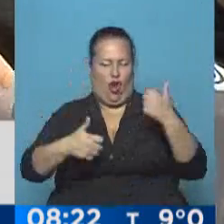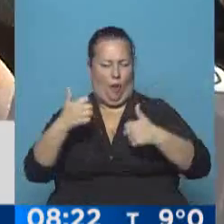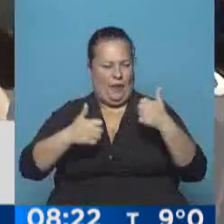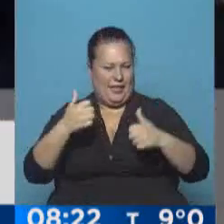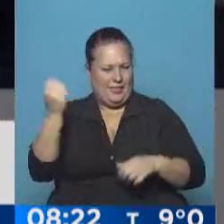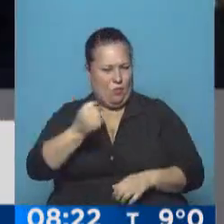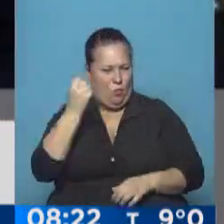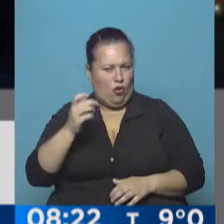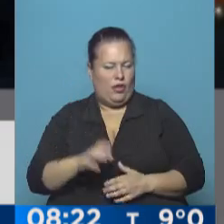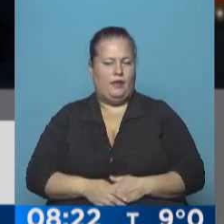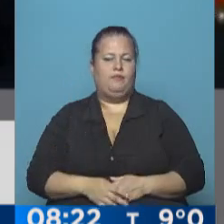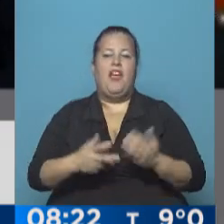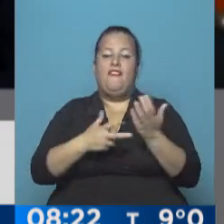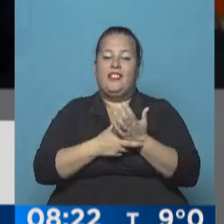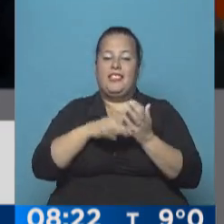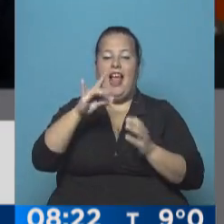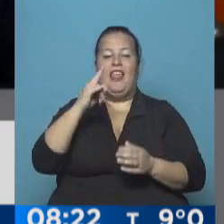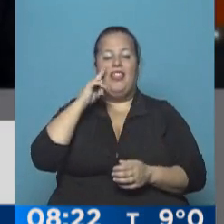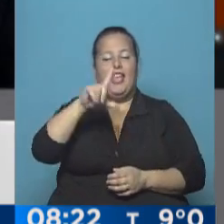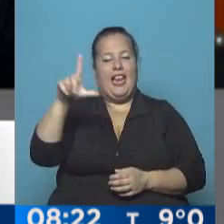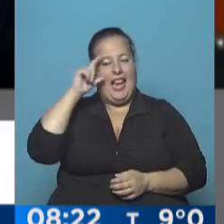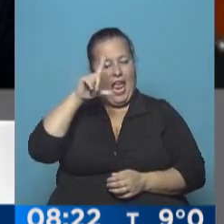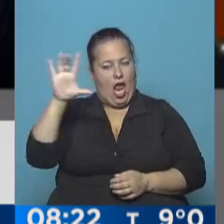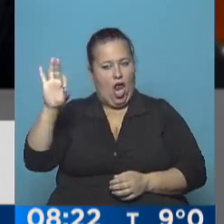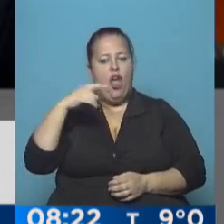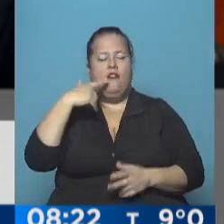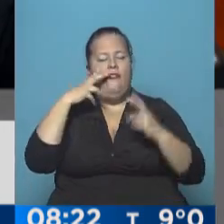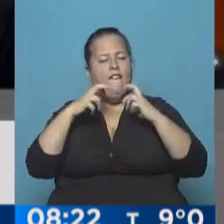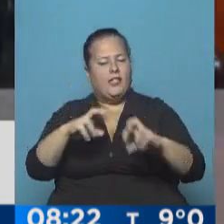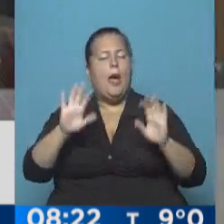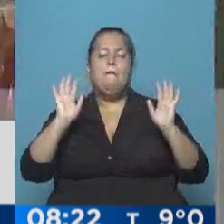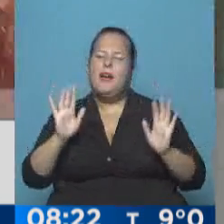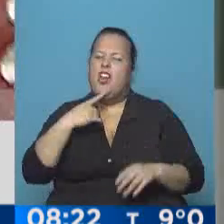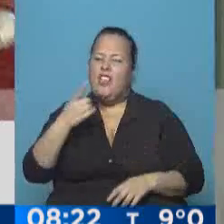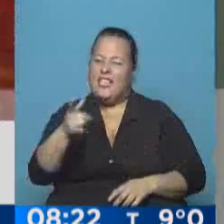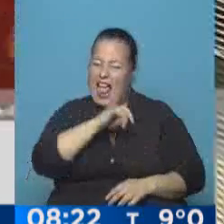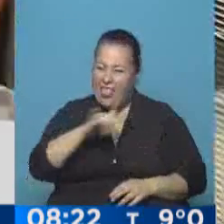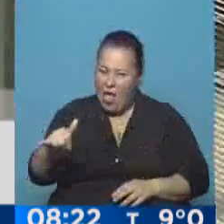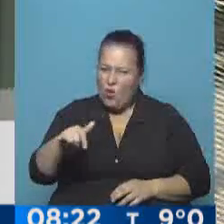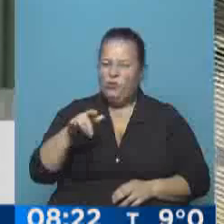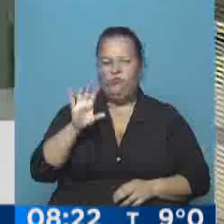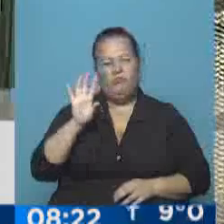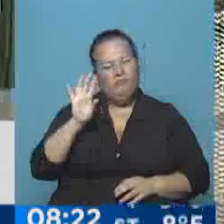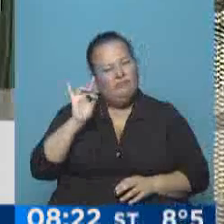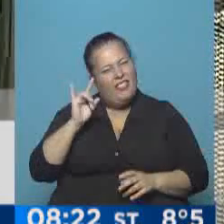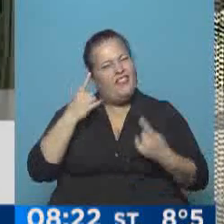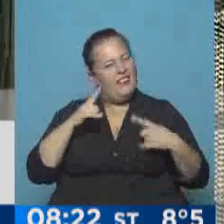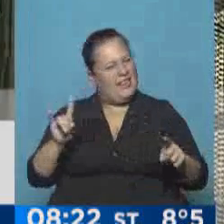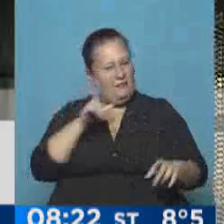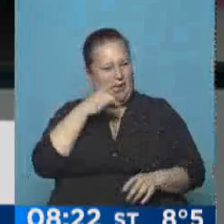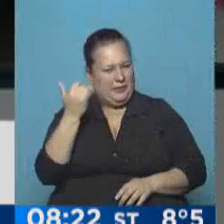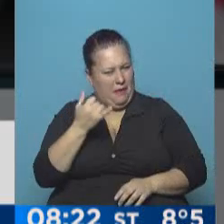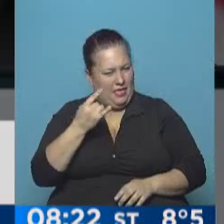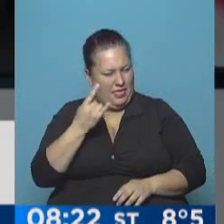competidores importantes. El fiscal Di Lello se comprometió a investigar el hecho, aunque consideró que la denuncia suena un poco a ciencia